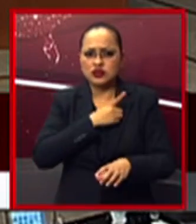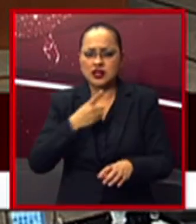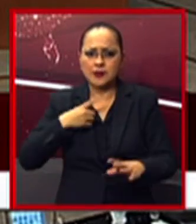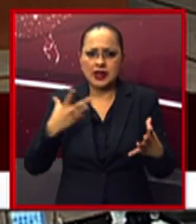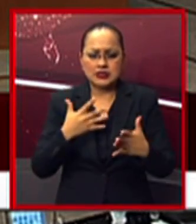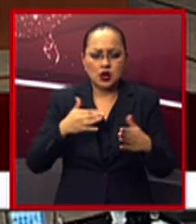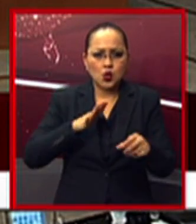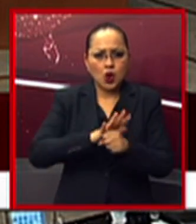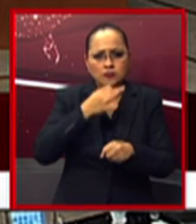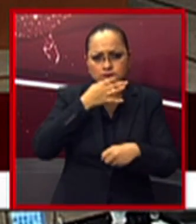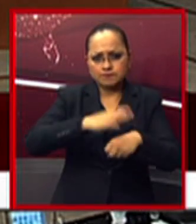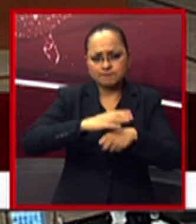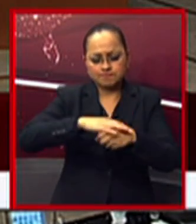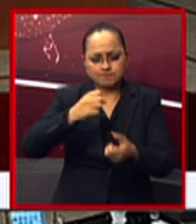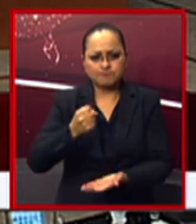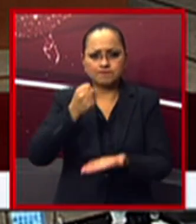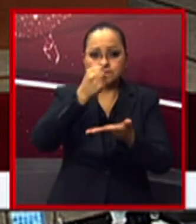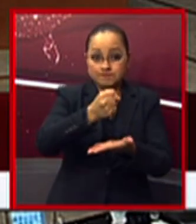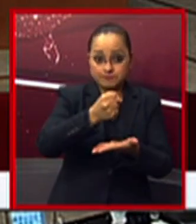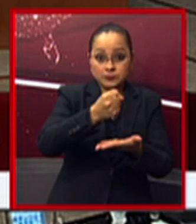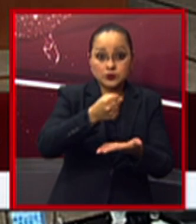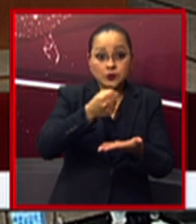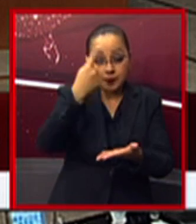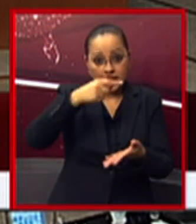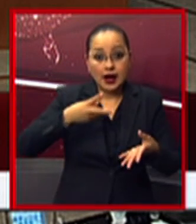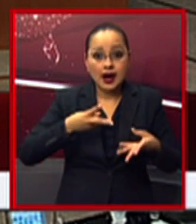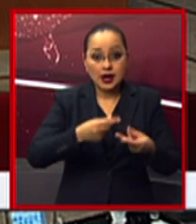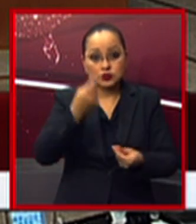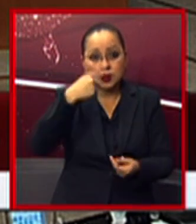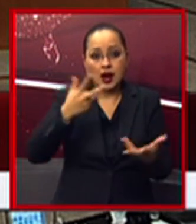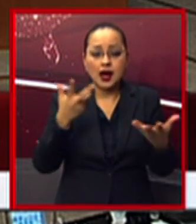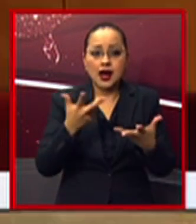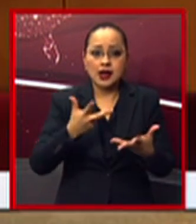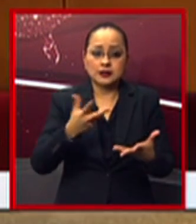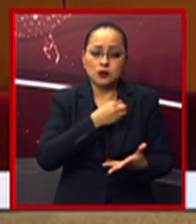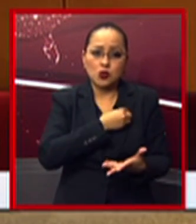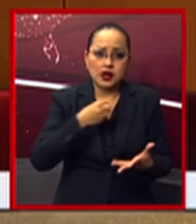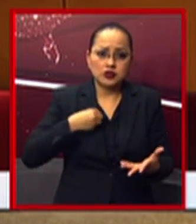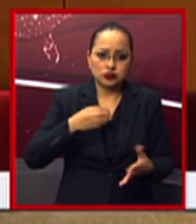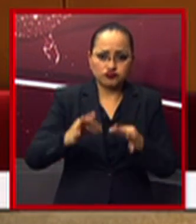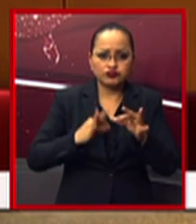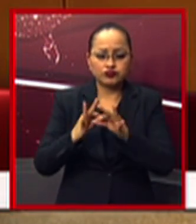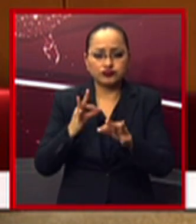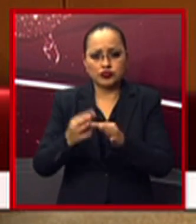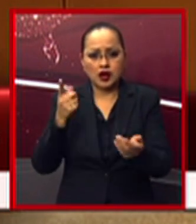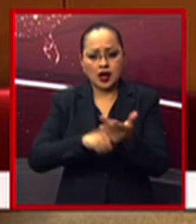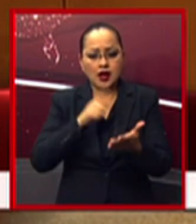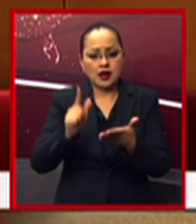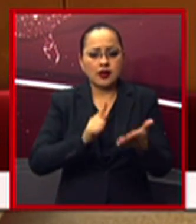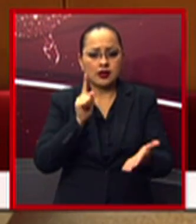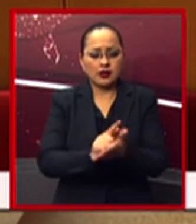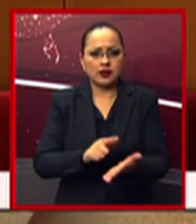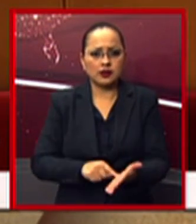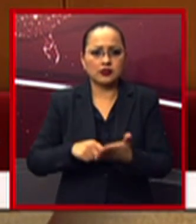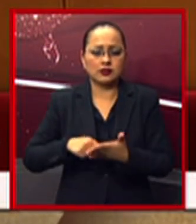las previsiones y adecuaciones presupuestales necesarias para dar cumplimiento a las obligaciones establecidas en el decreto.